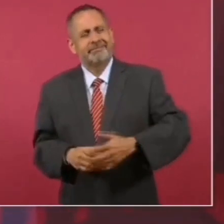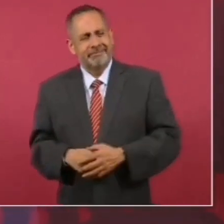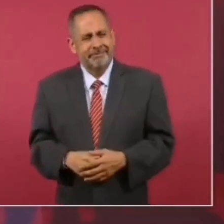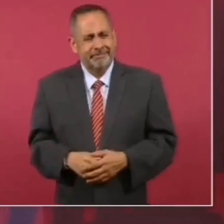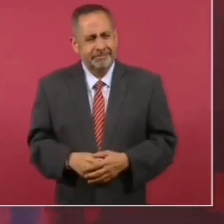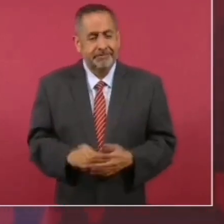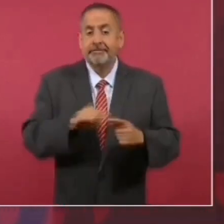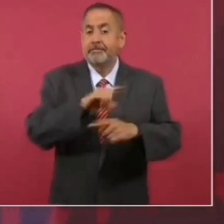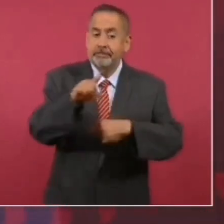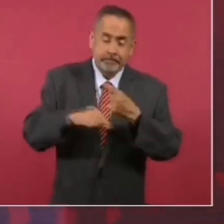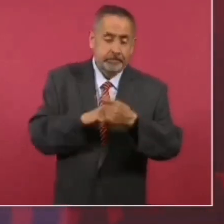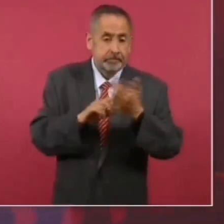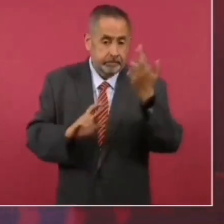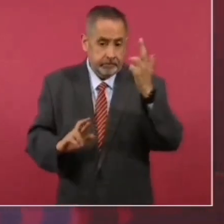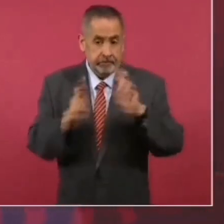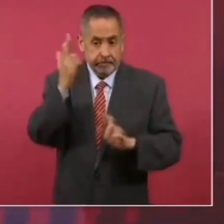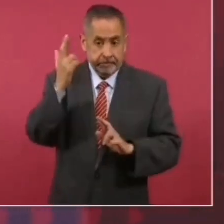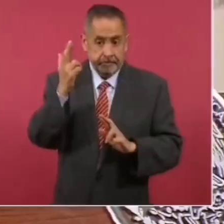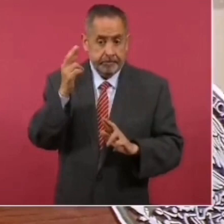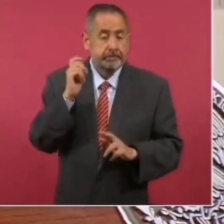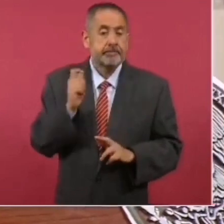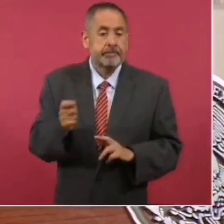En la revolución,